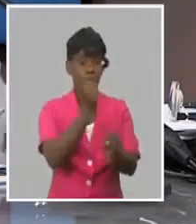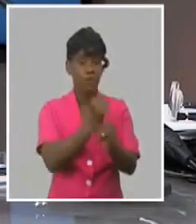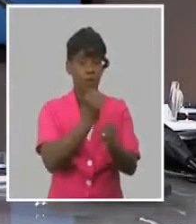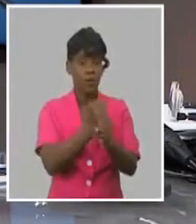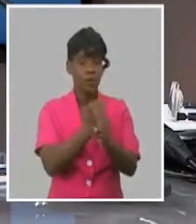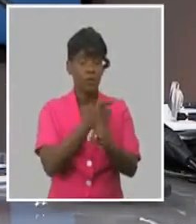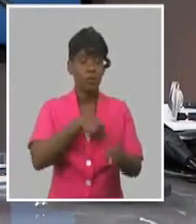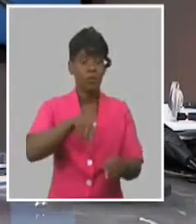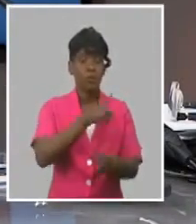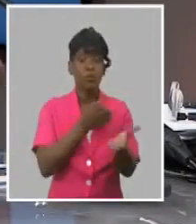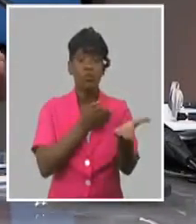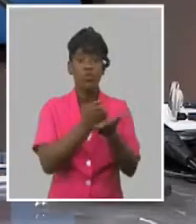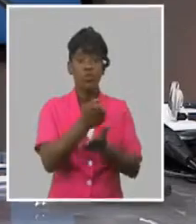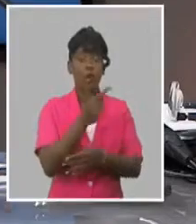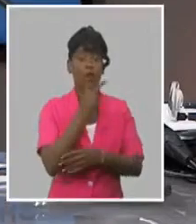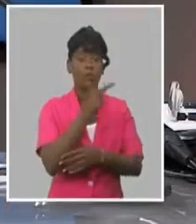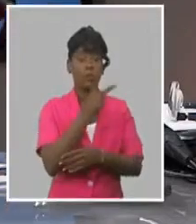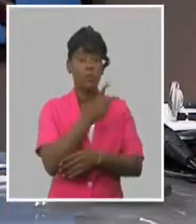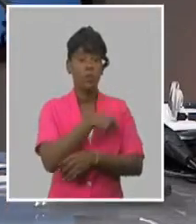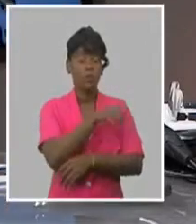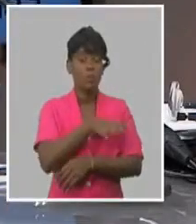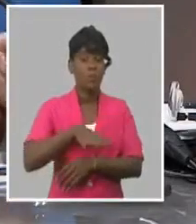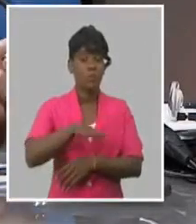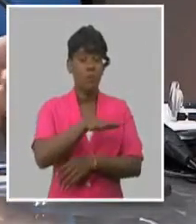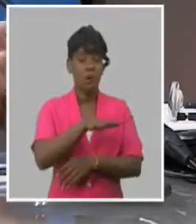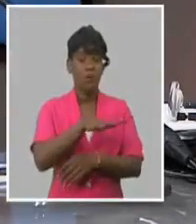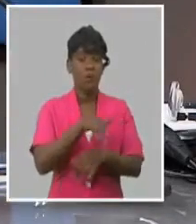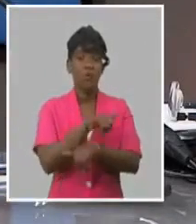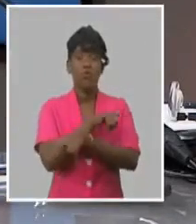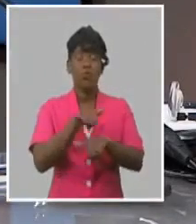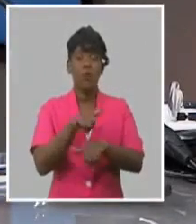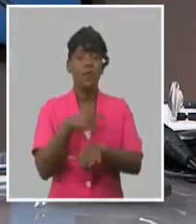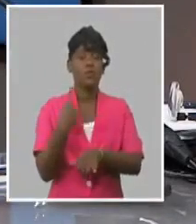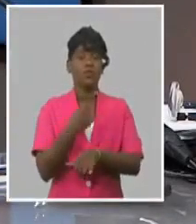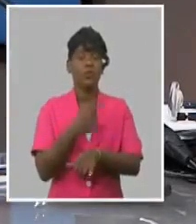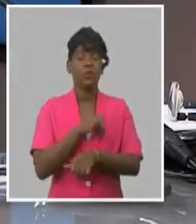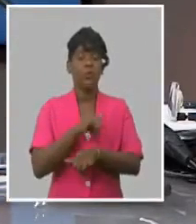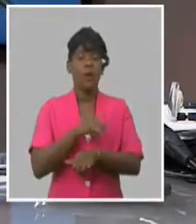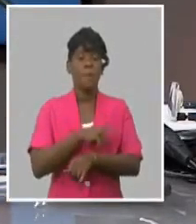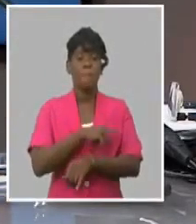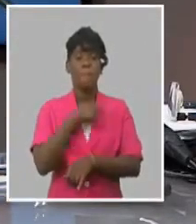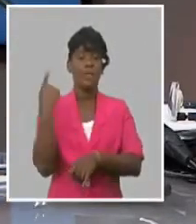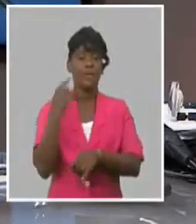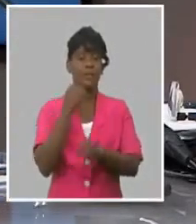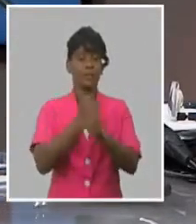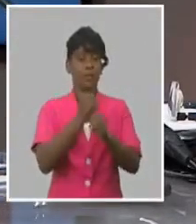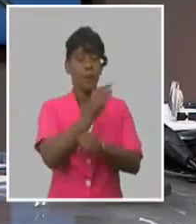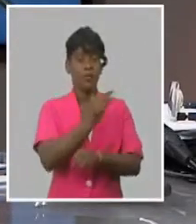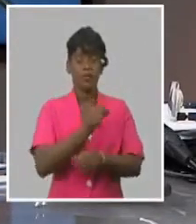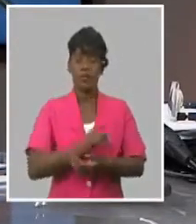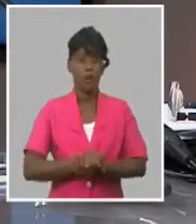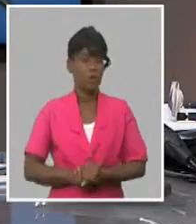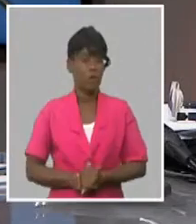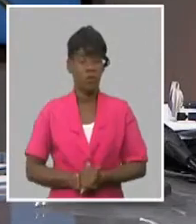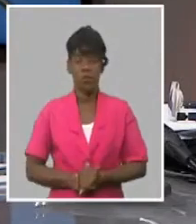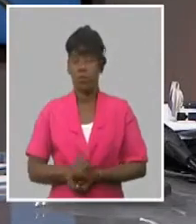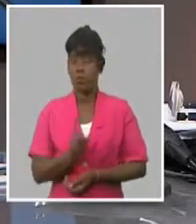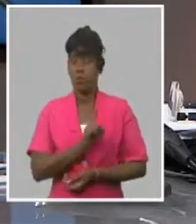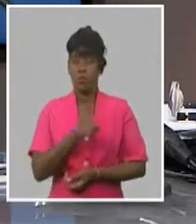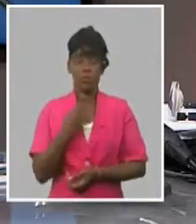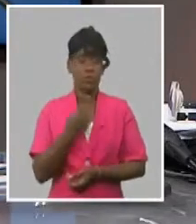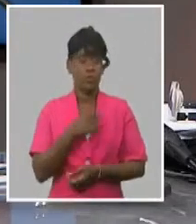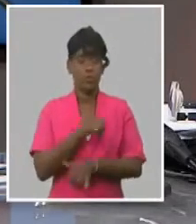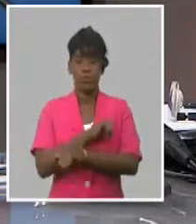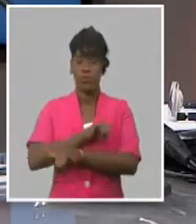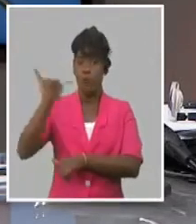serios problemas de eficiencia, no es tirar para las calles 300.000, 250.000 personas. El desempleo ante este